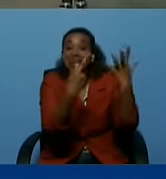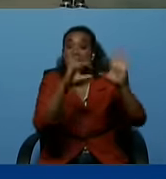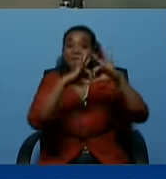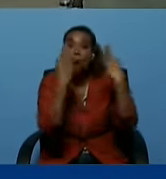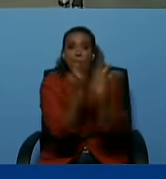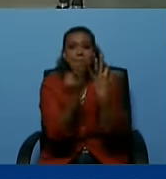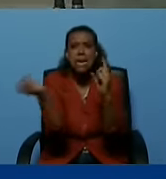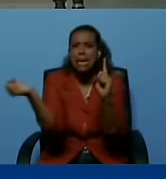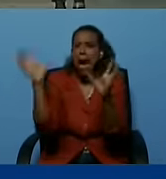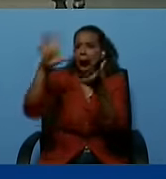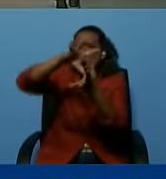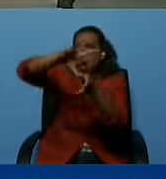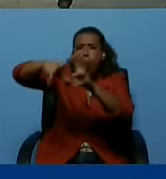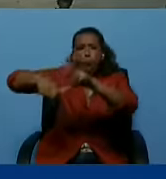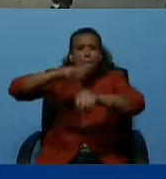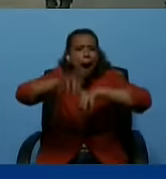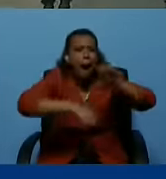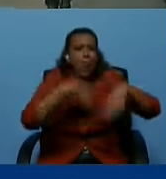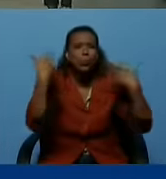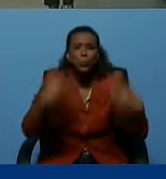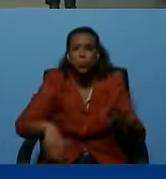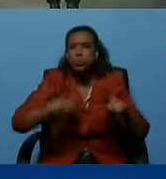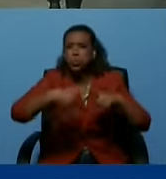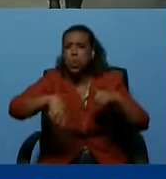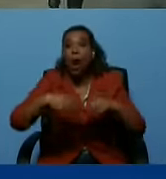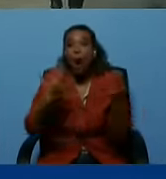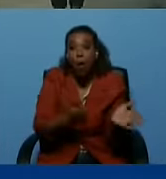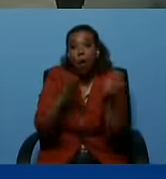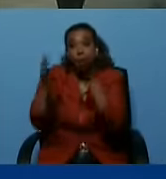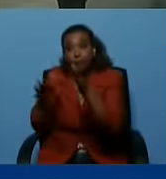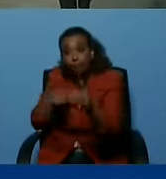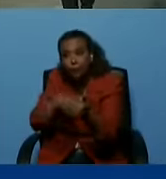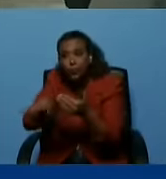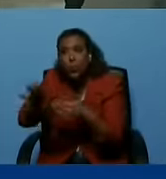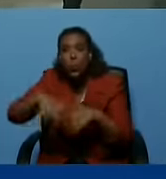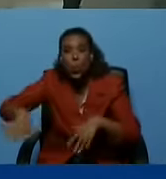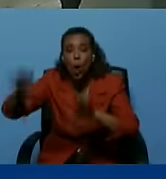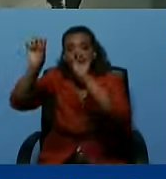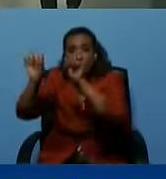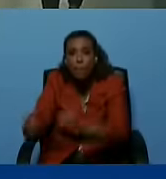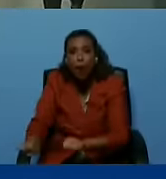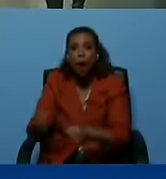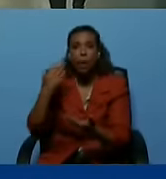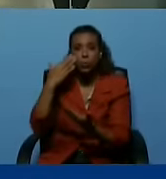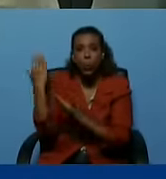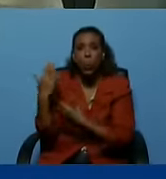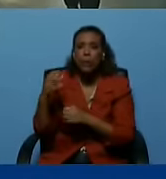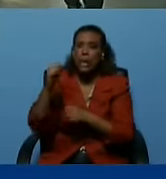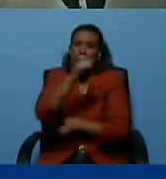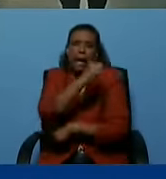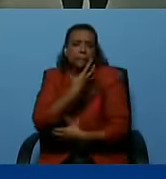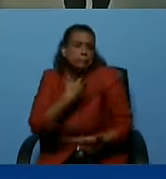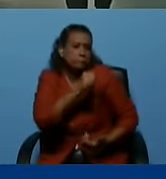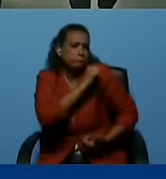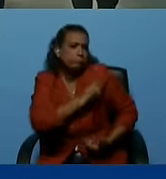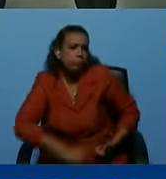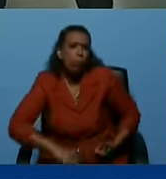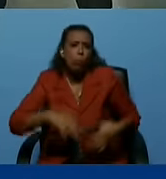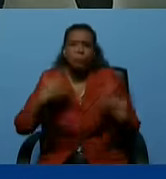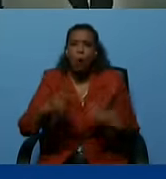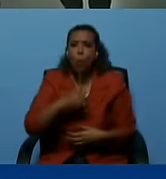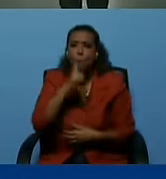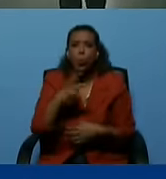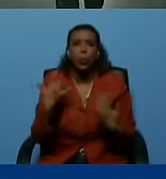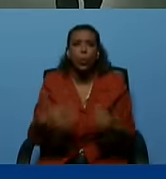fueron afectadas, y estamos llegando acá a tu local, pues. Cuéntanos ahora del cambio de estas heridas que se han sanado en nuestra